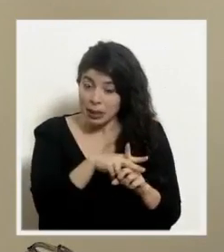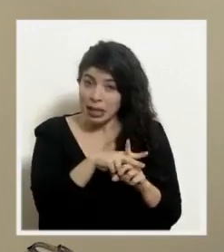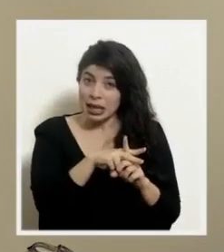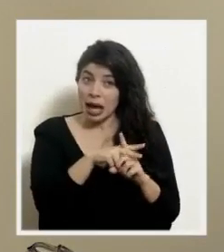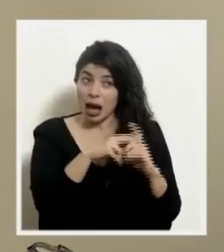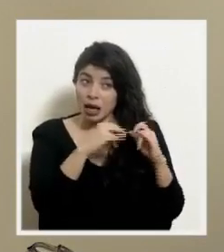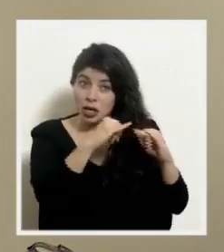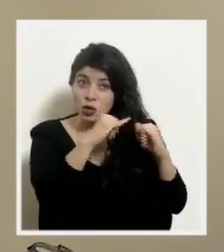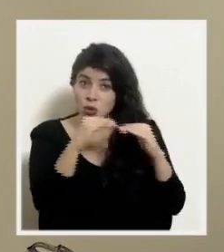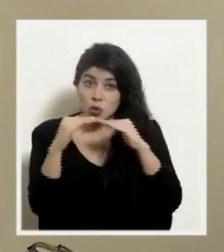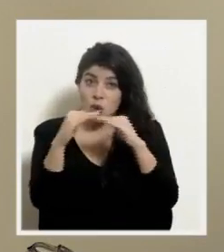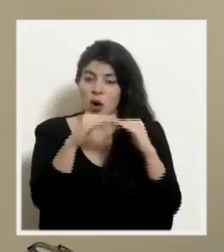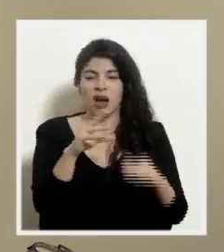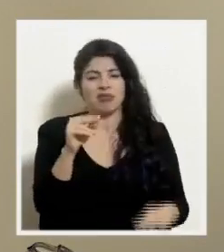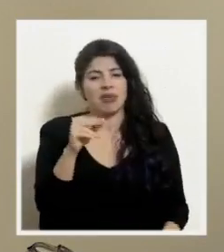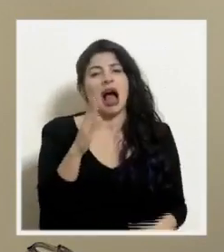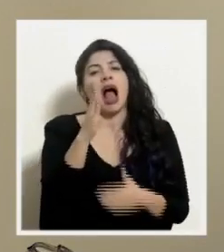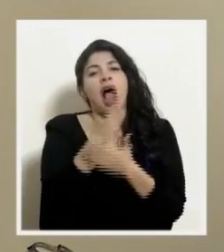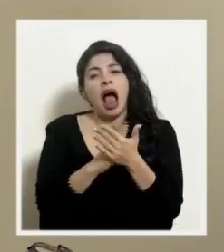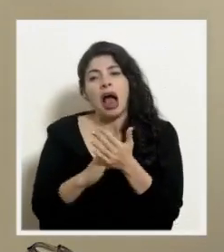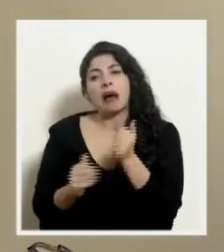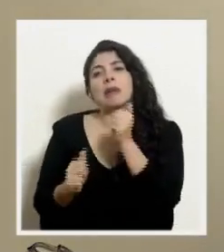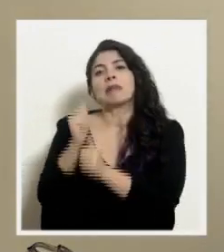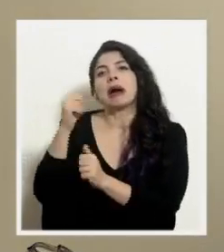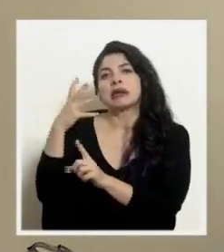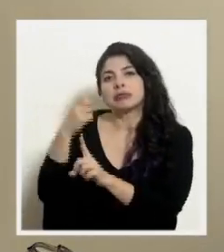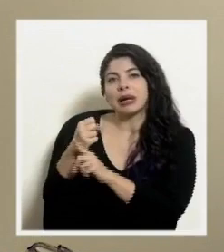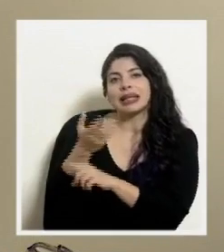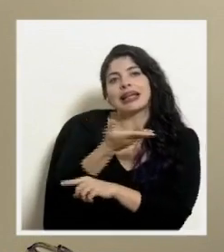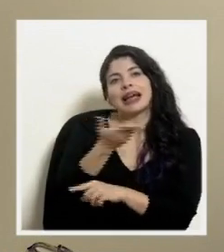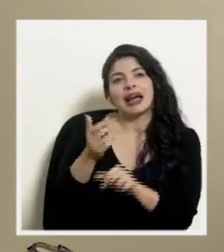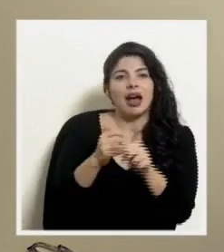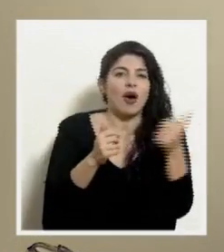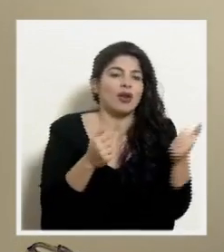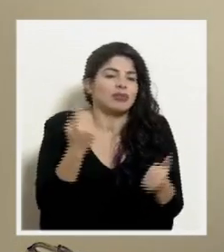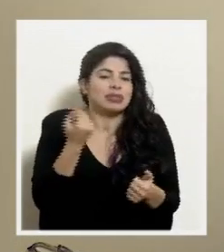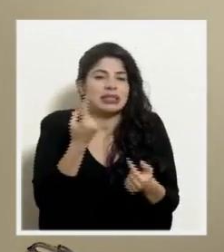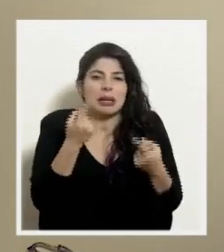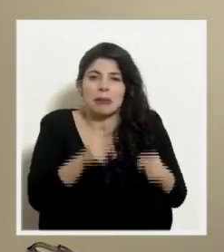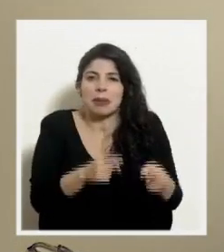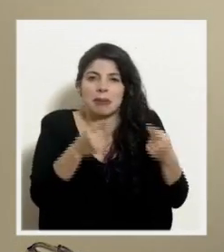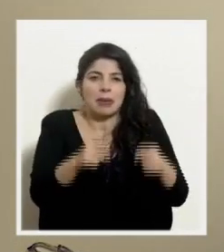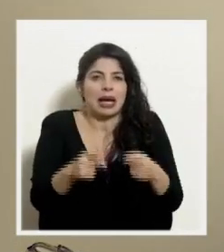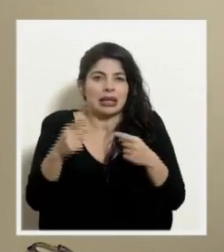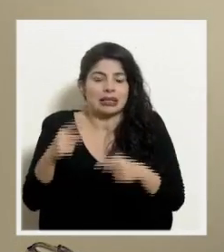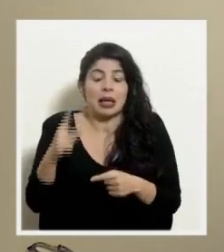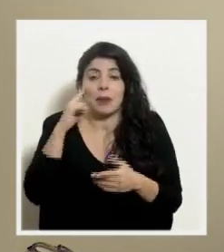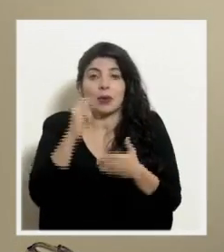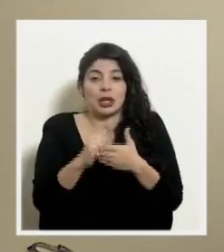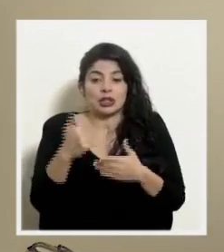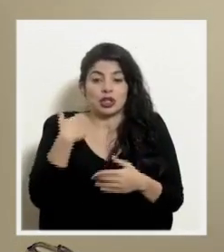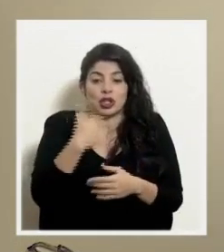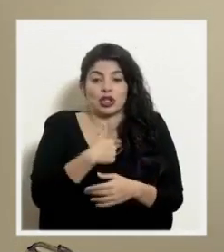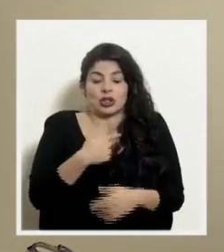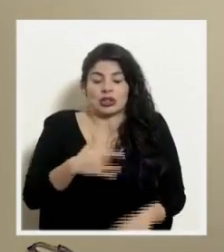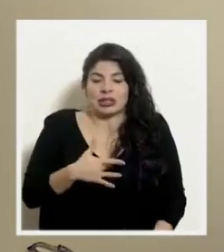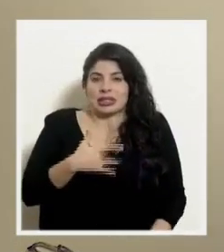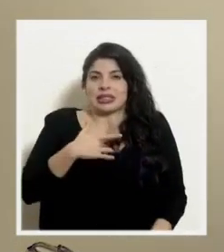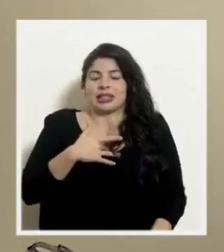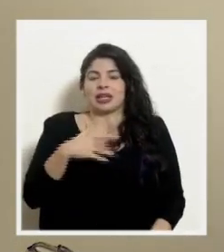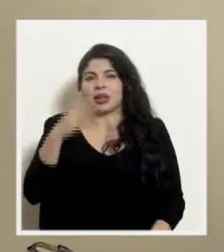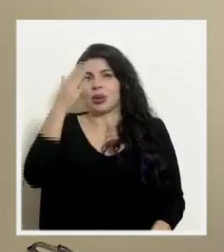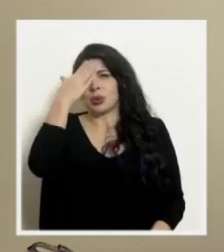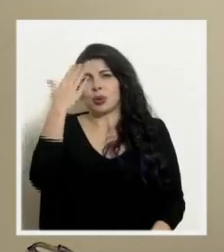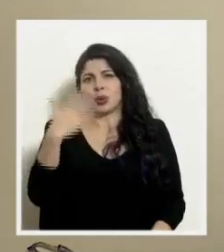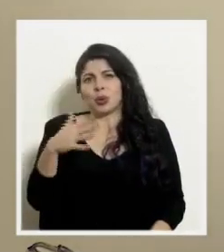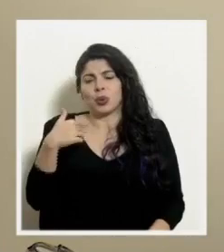equidad. Unos siempre se van a ver más afectados que otros y eso nosotros nos sentimos muy